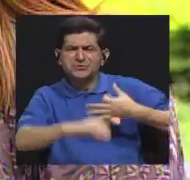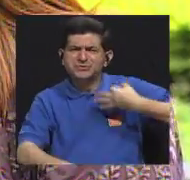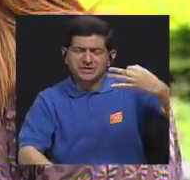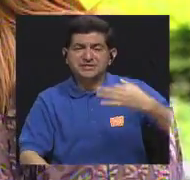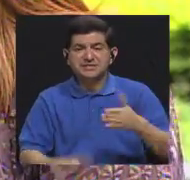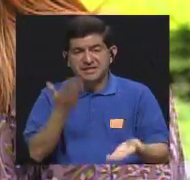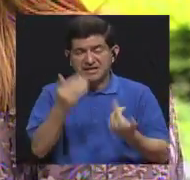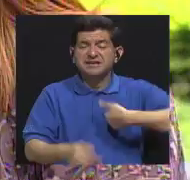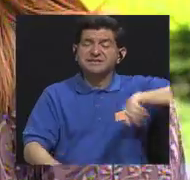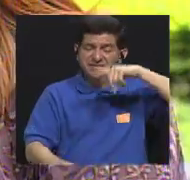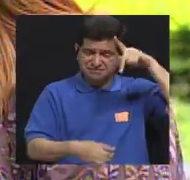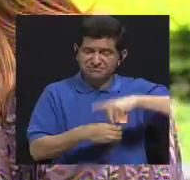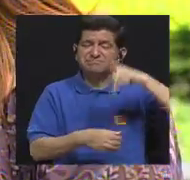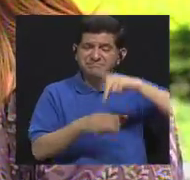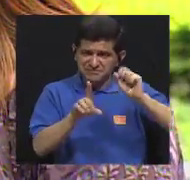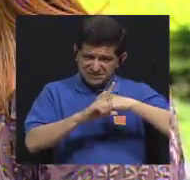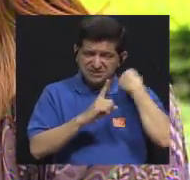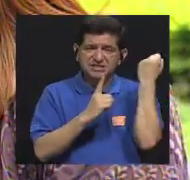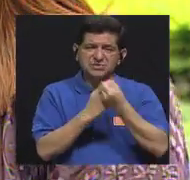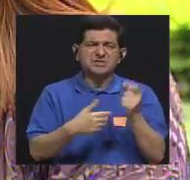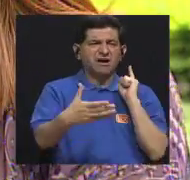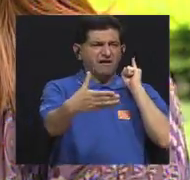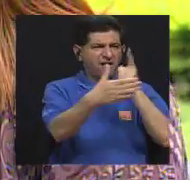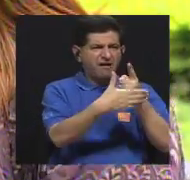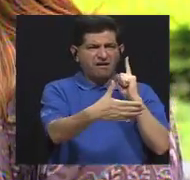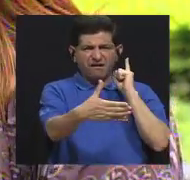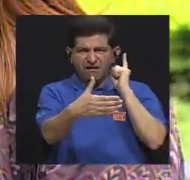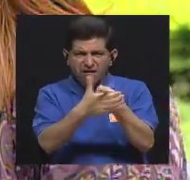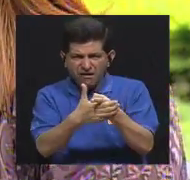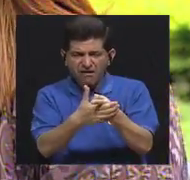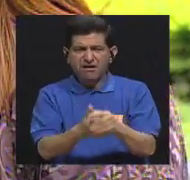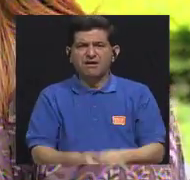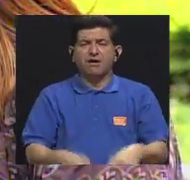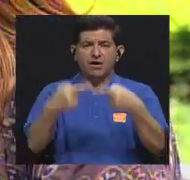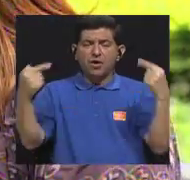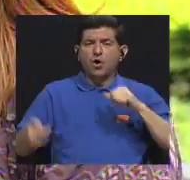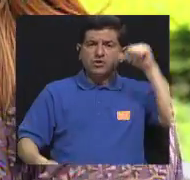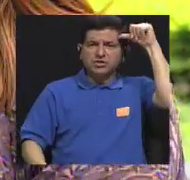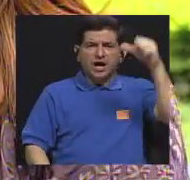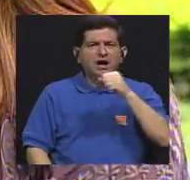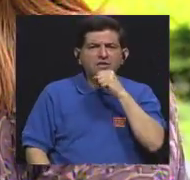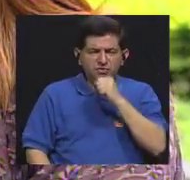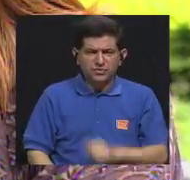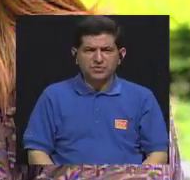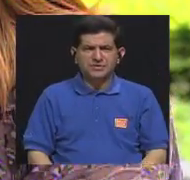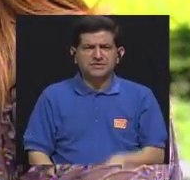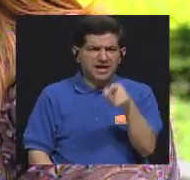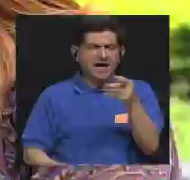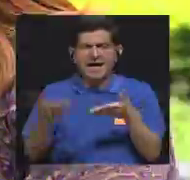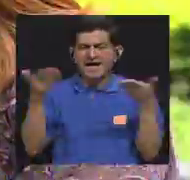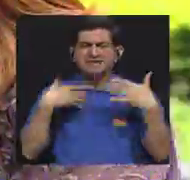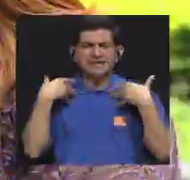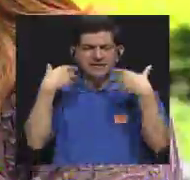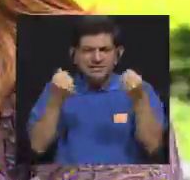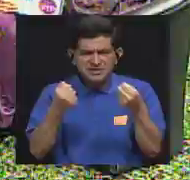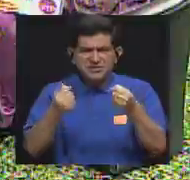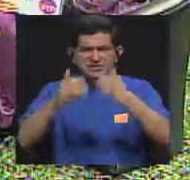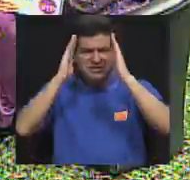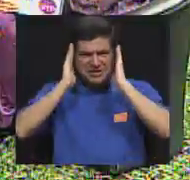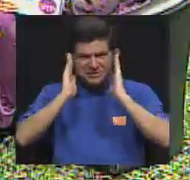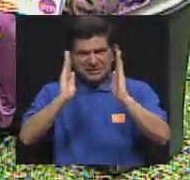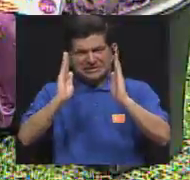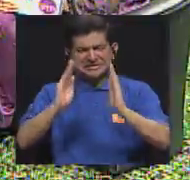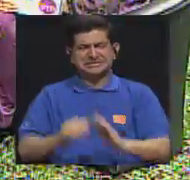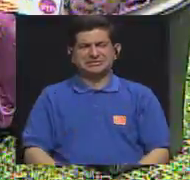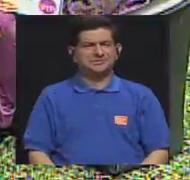hasta cómplices, ¿verdad? Este tipo de situaciones de ofensas que suceden hacia nuestros adultos mayores, tratos en servicios de salud o demás.